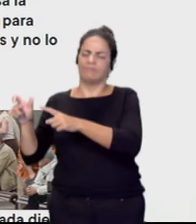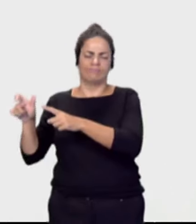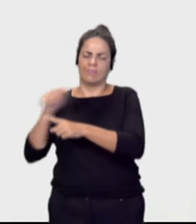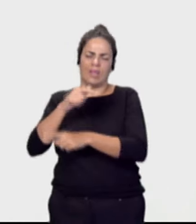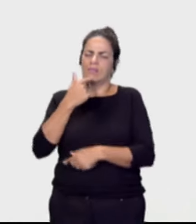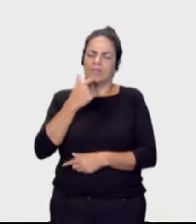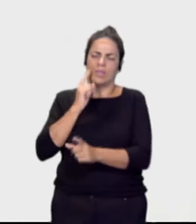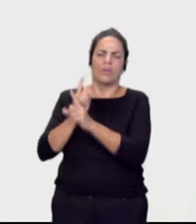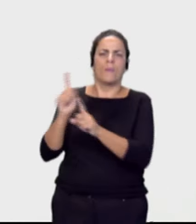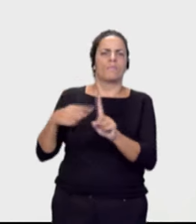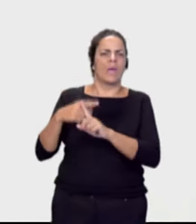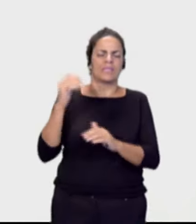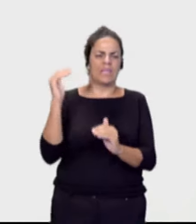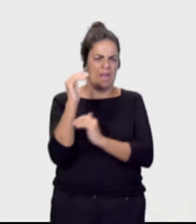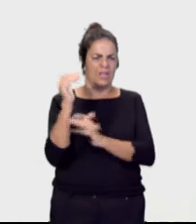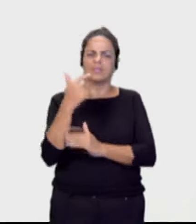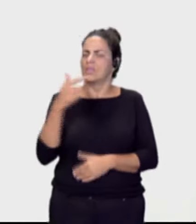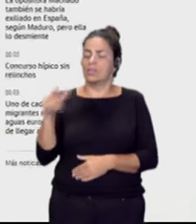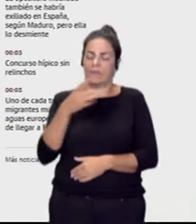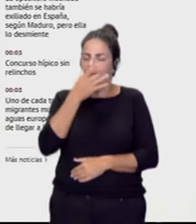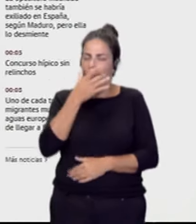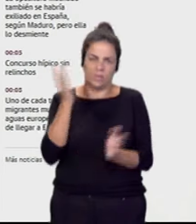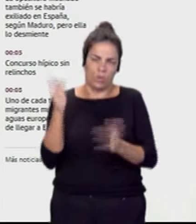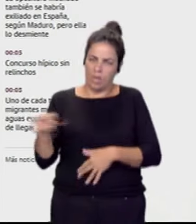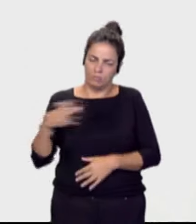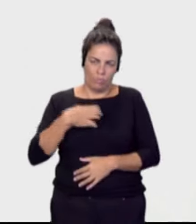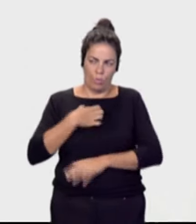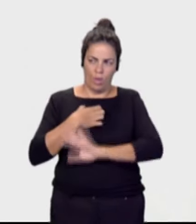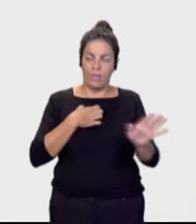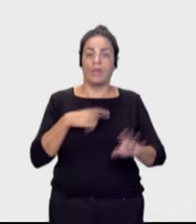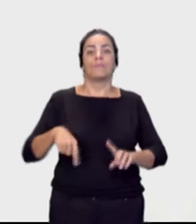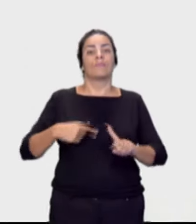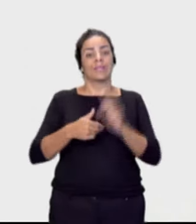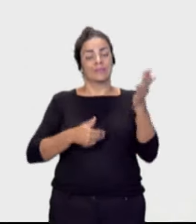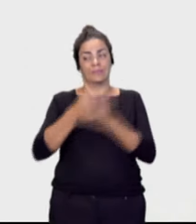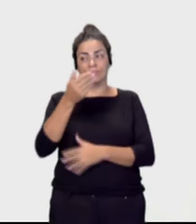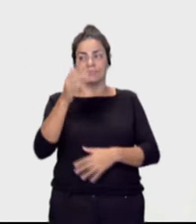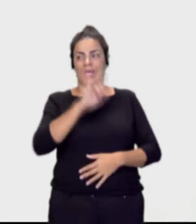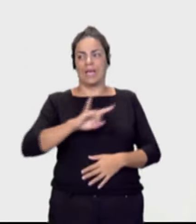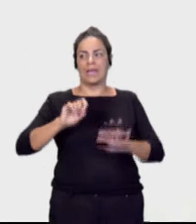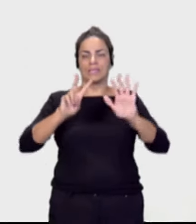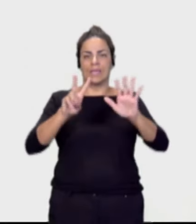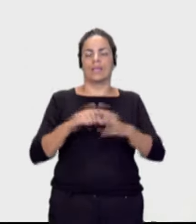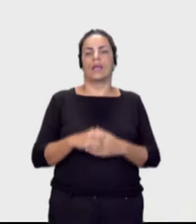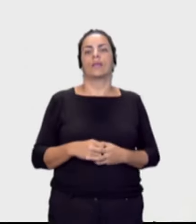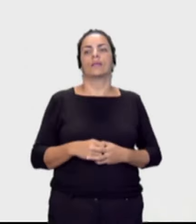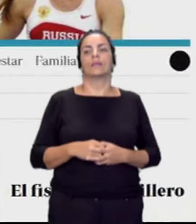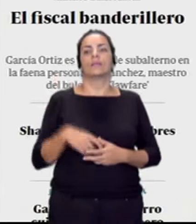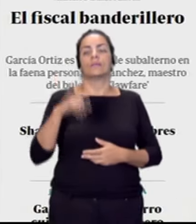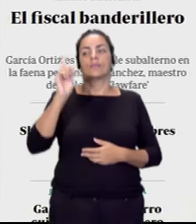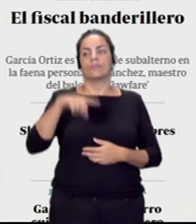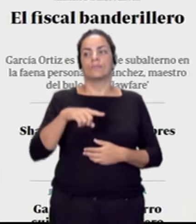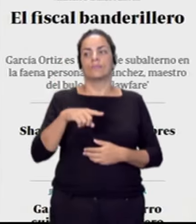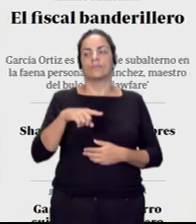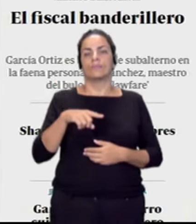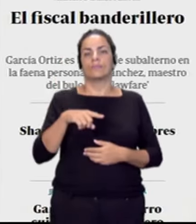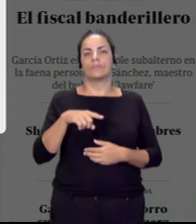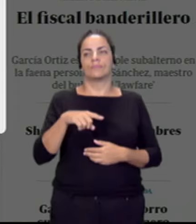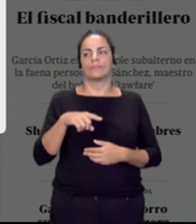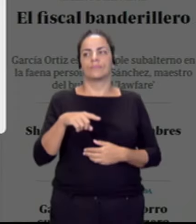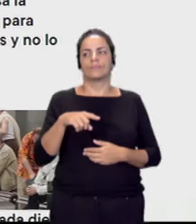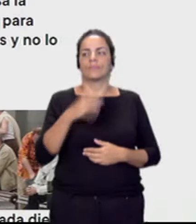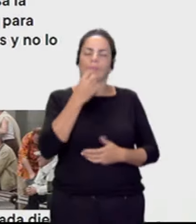Y un segundo titular nos lleva hasta el Canarias 7, con un asunto bien distinto, fotografía para, bueno, para Augusto Hidalgo, que veíamos ahí.